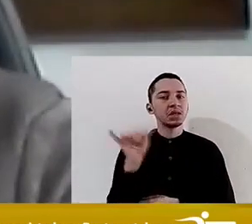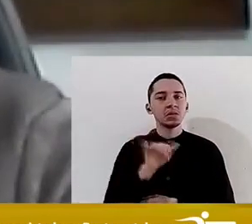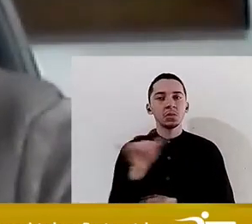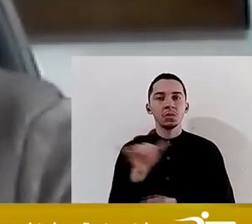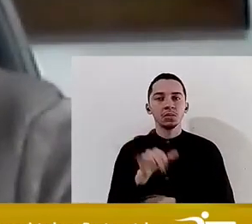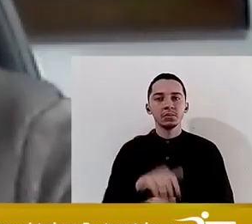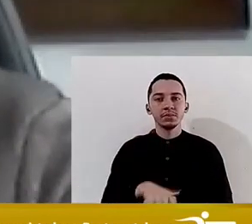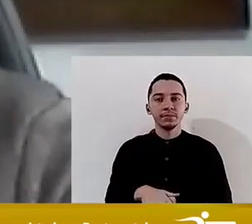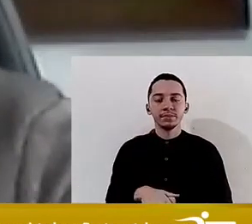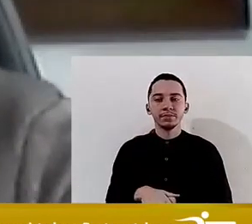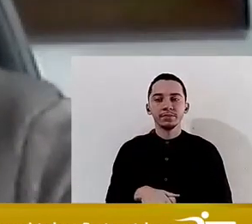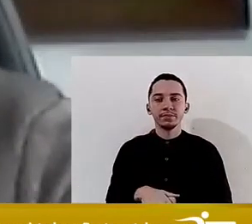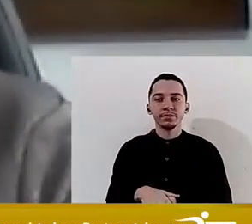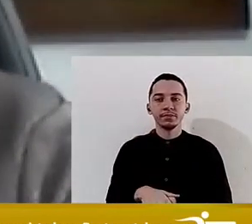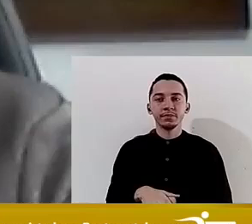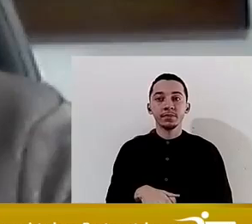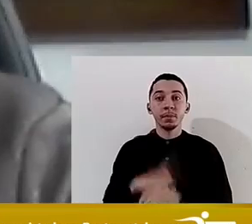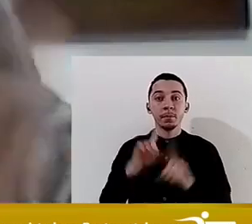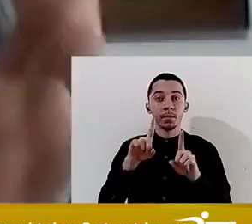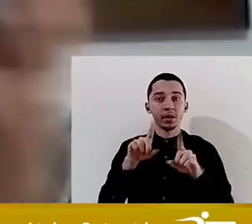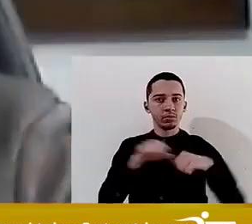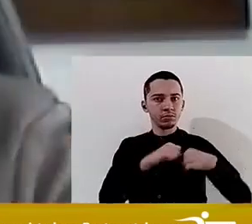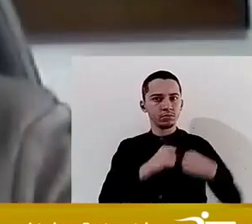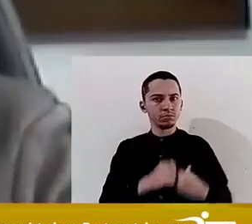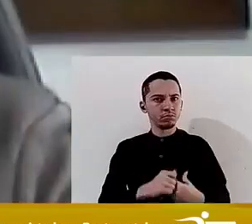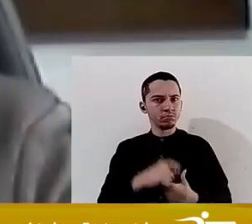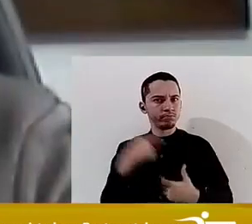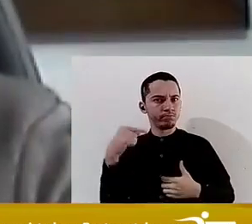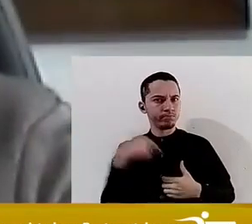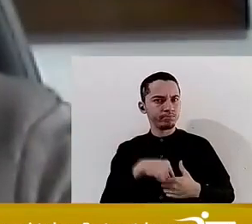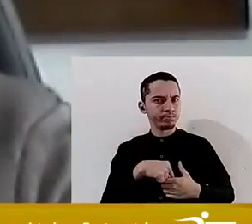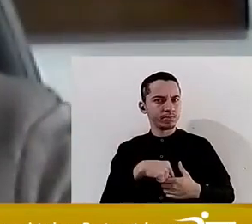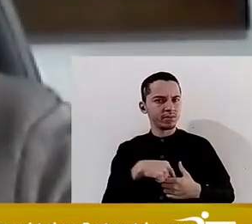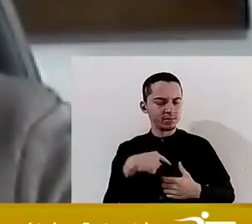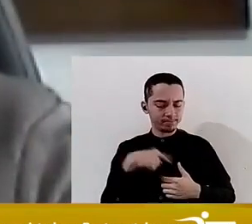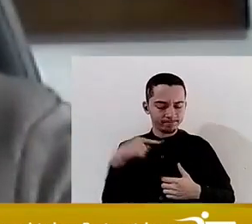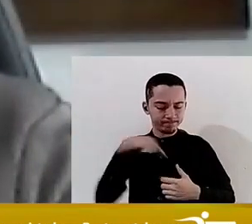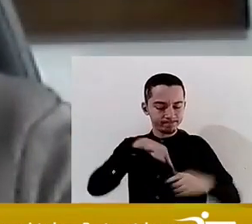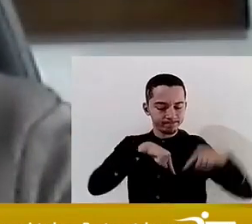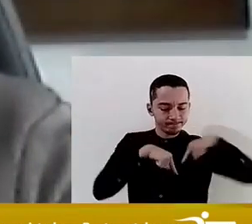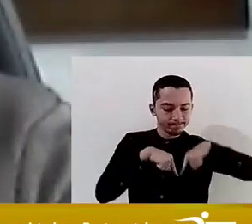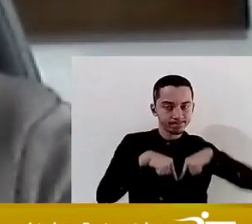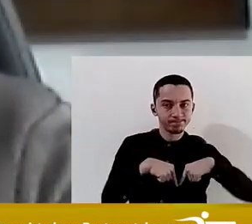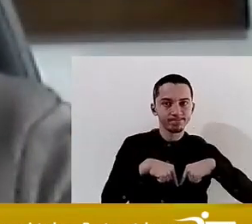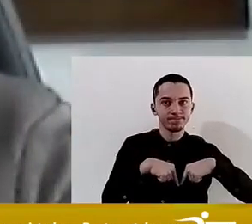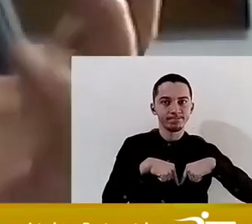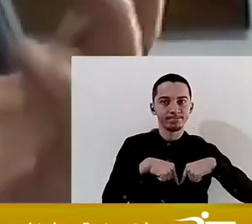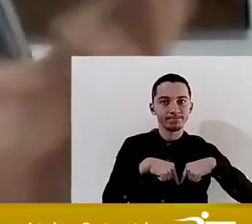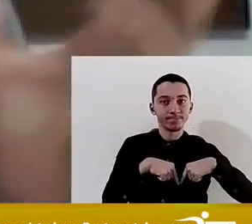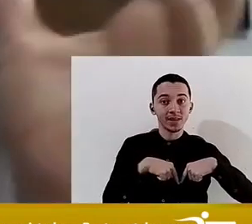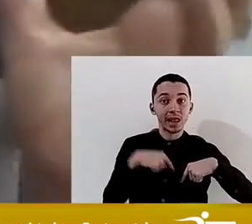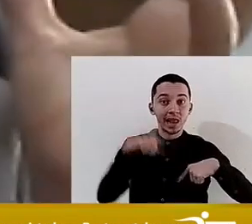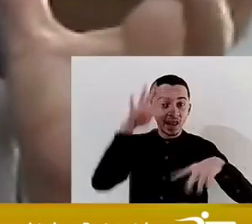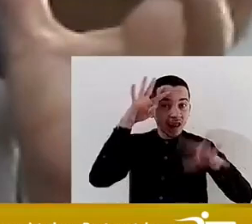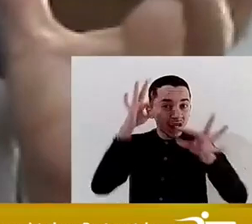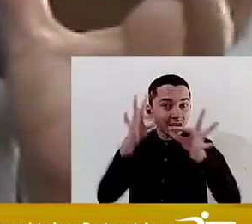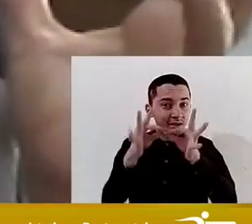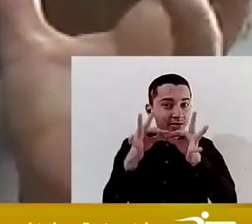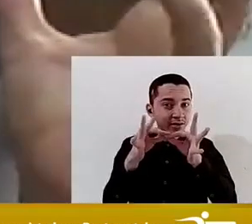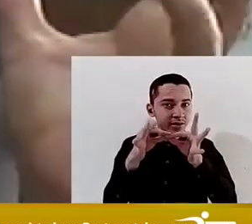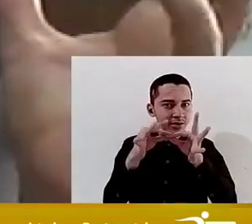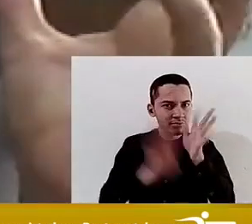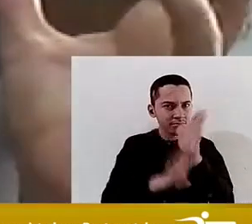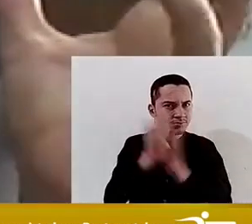Pero en tu corazón hay malezas. Y la fe no ha prosperado.